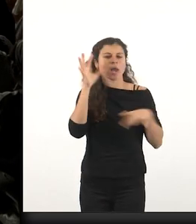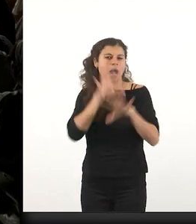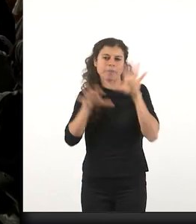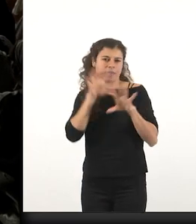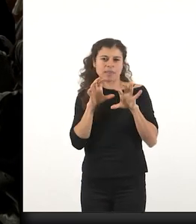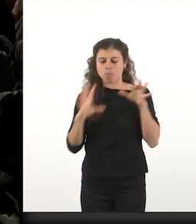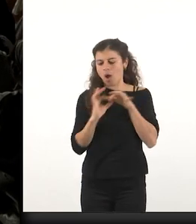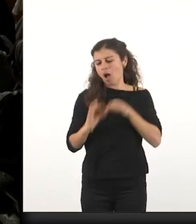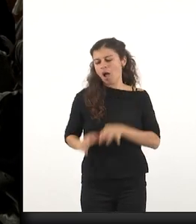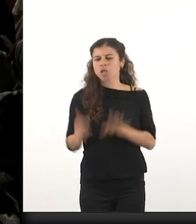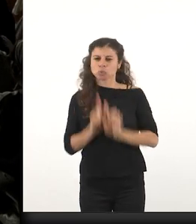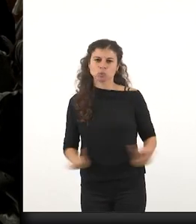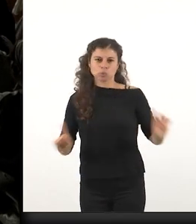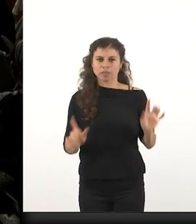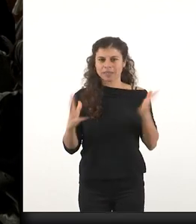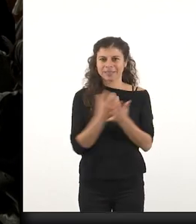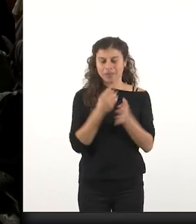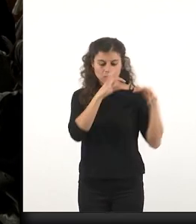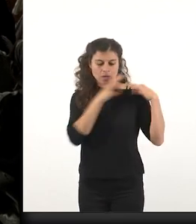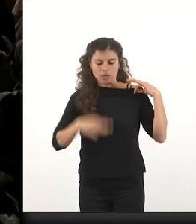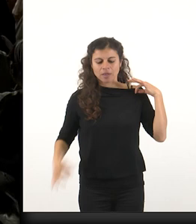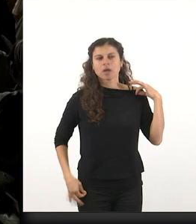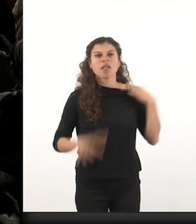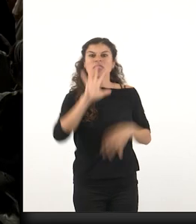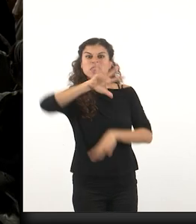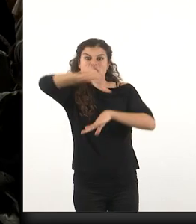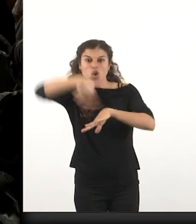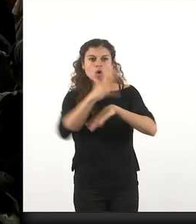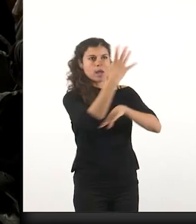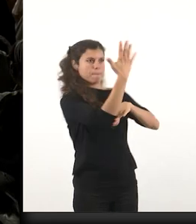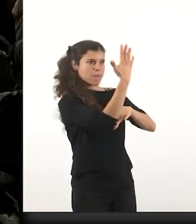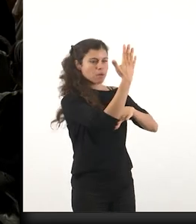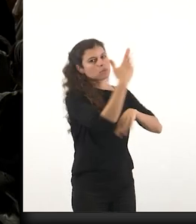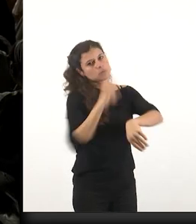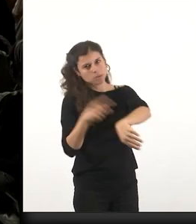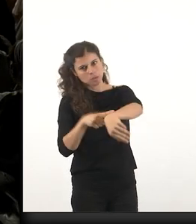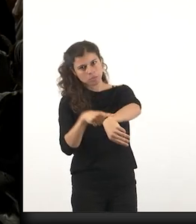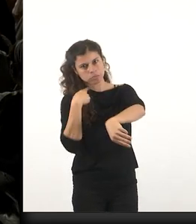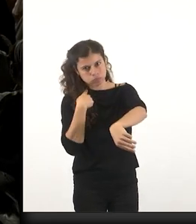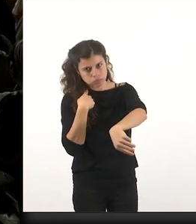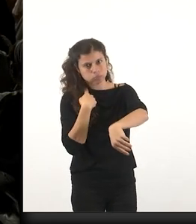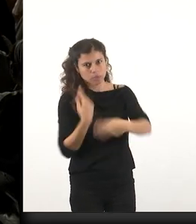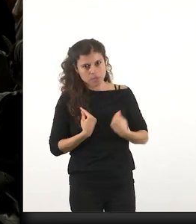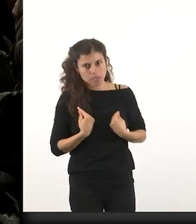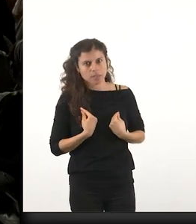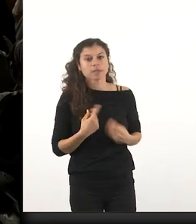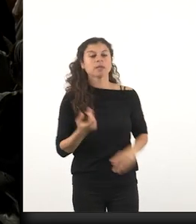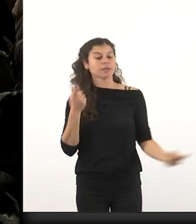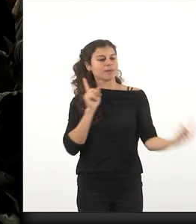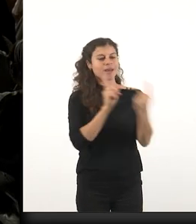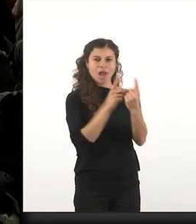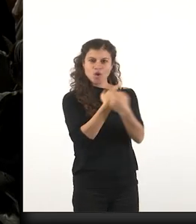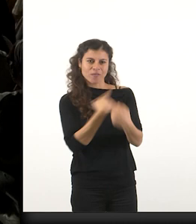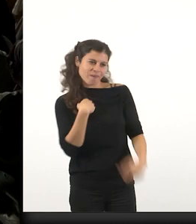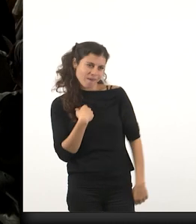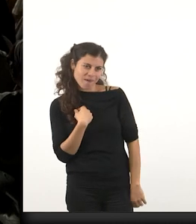sujetados me combinaban de puta madre con el frío y los zapatos, el frío y la braga, 5 horas frente al espejo, que esos tiempos es la vida. Yo cuando me da mi novio, se caga. Hola,